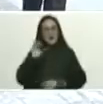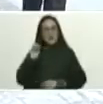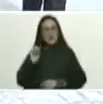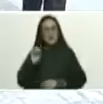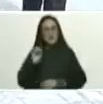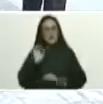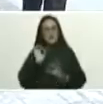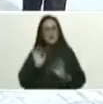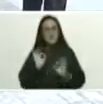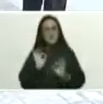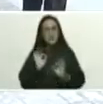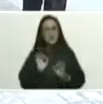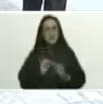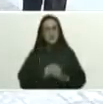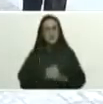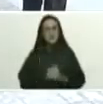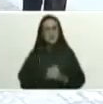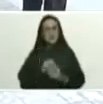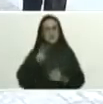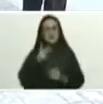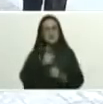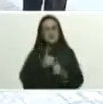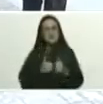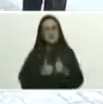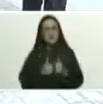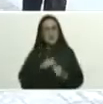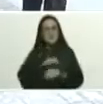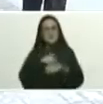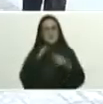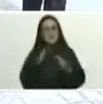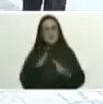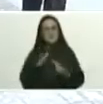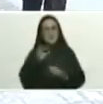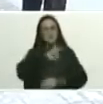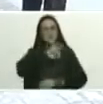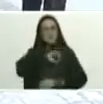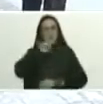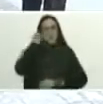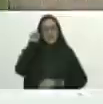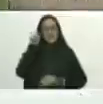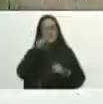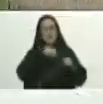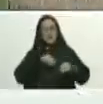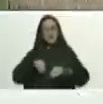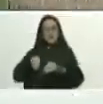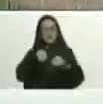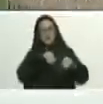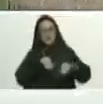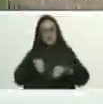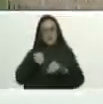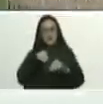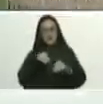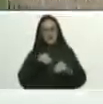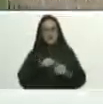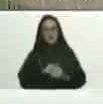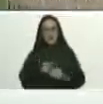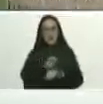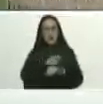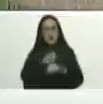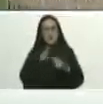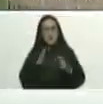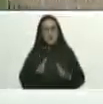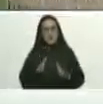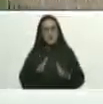está precisamente nuestro vicepresidente de Socialismo Territorial, Mervin Maldonado, con la gobernadora